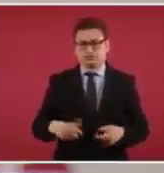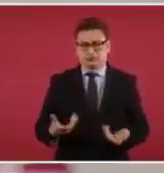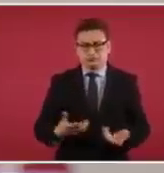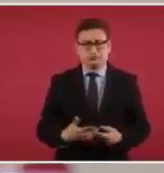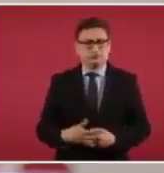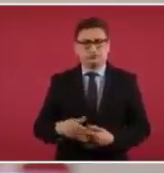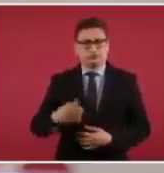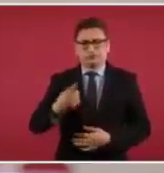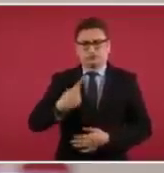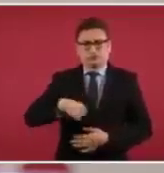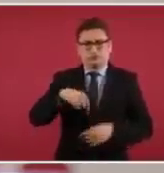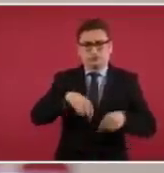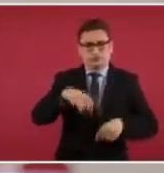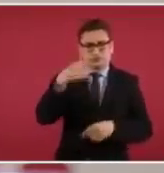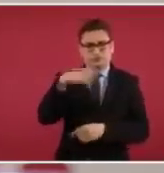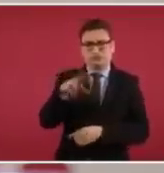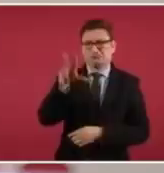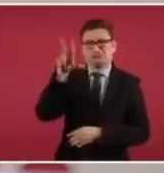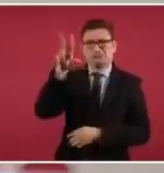Nosotros no